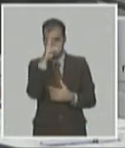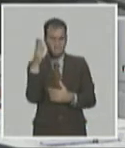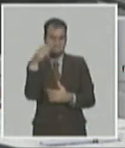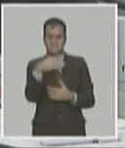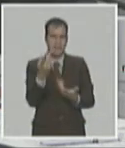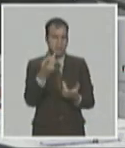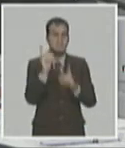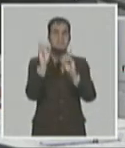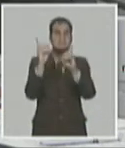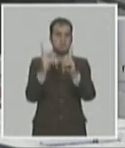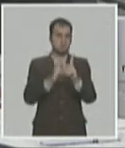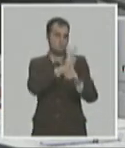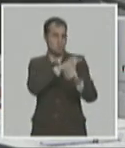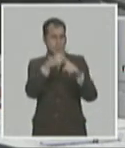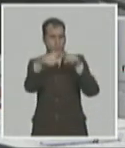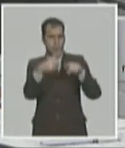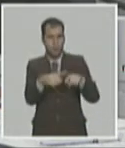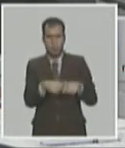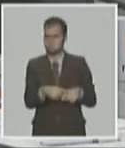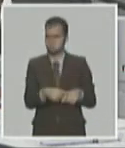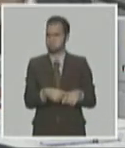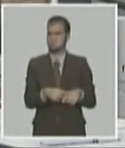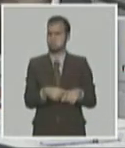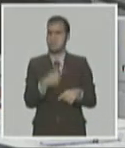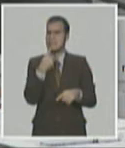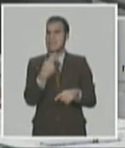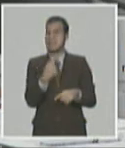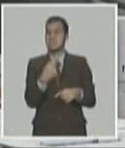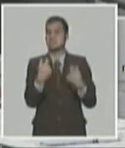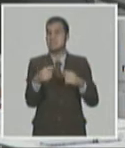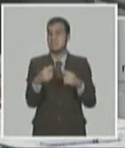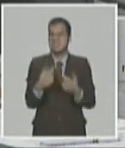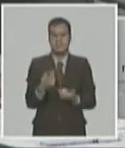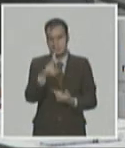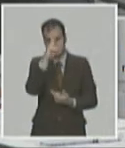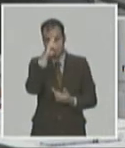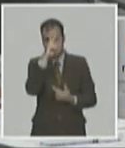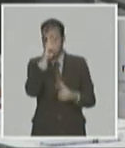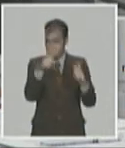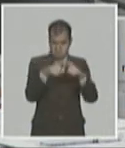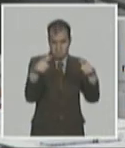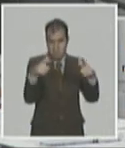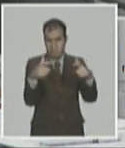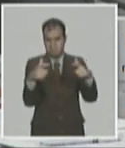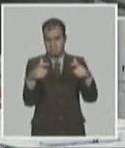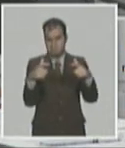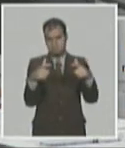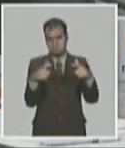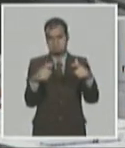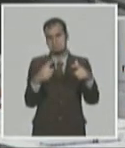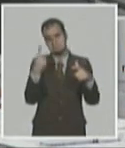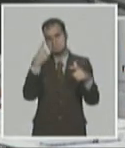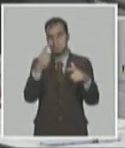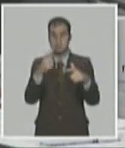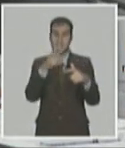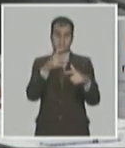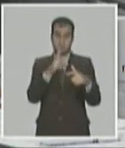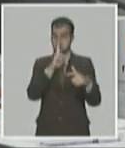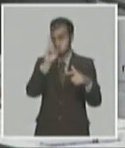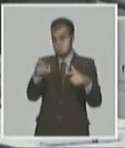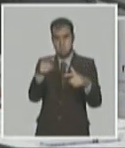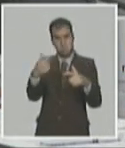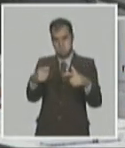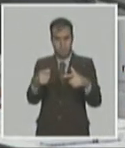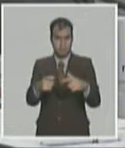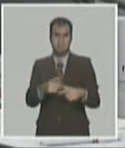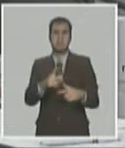vida política. Se consideraba, por supuesto, que había que fortalecer el sistema de salud. Cuando le dijeron, hace falta que vaya a la vida